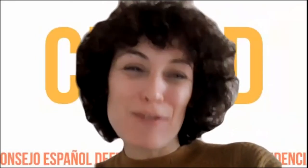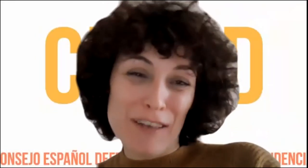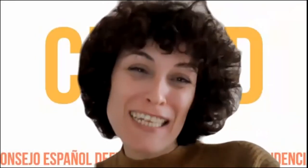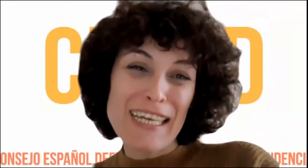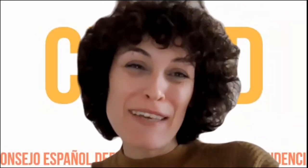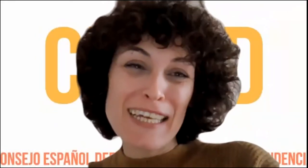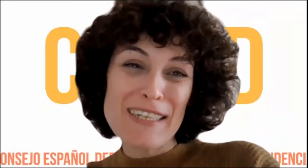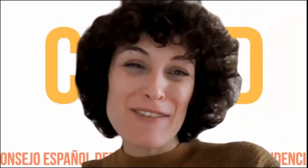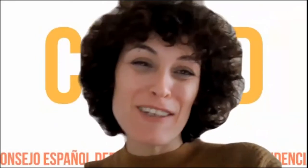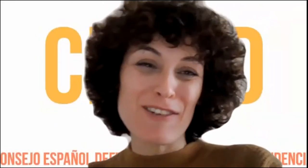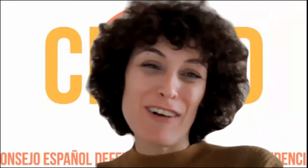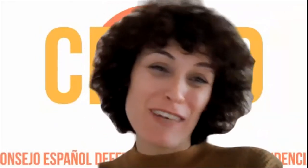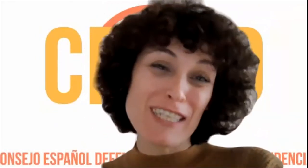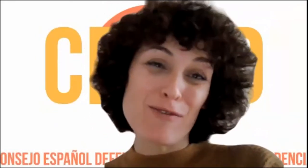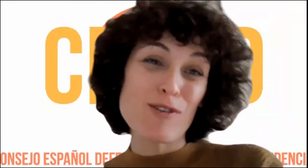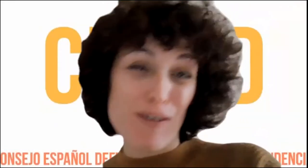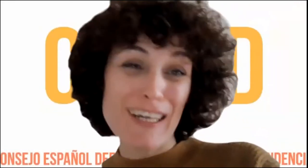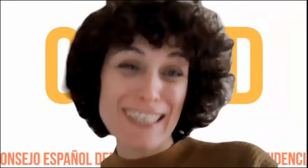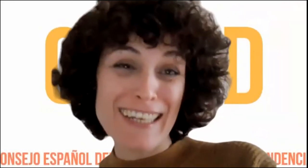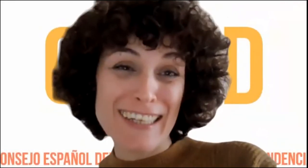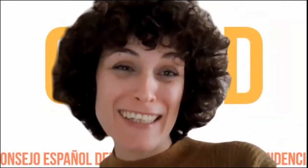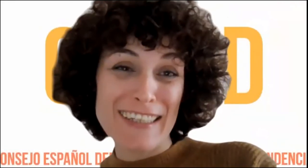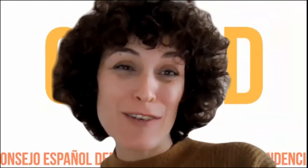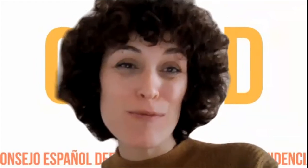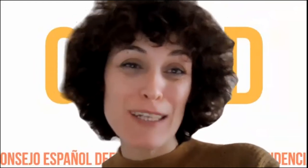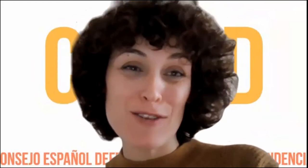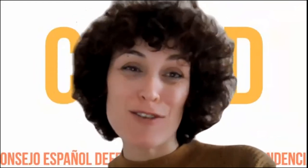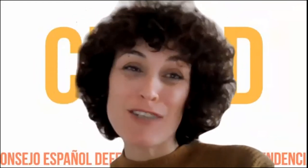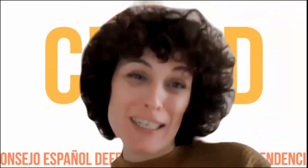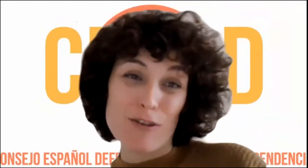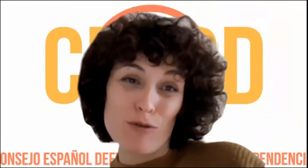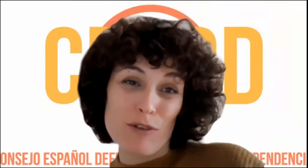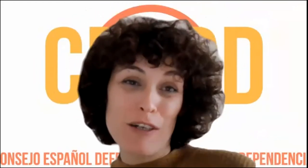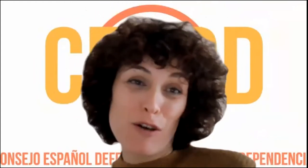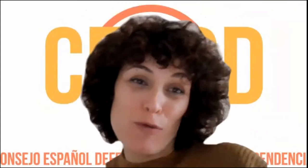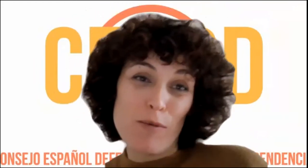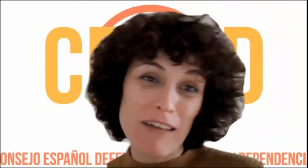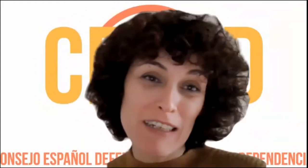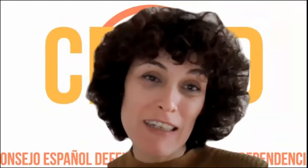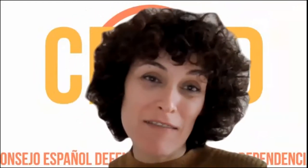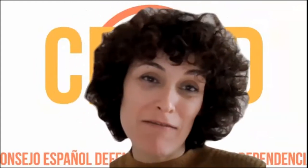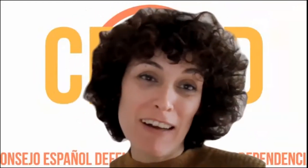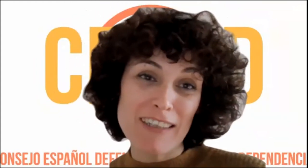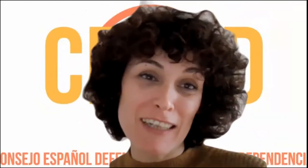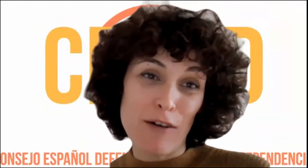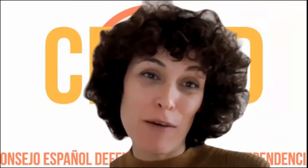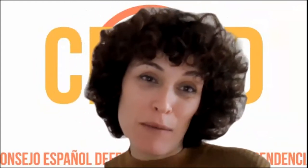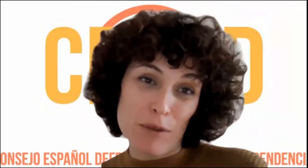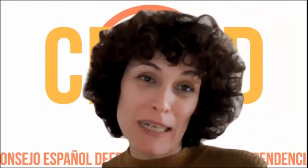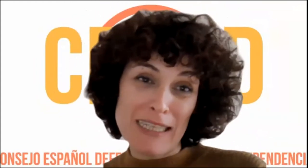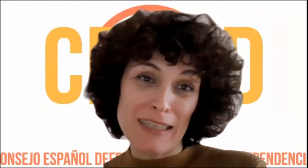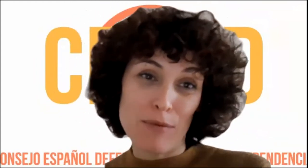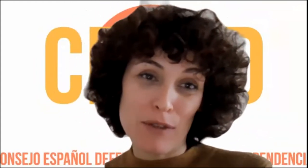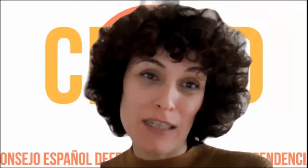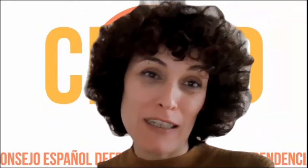Vanessa, tú decías que habías escuchado hablar ya de los patios. Yo no sé si tú, como madre, has llegado a